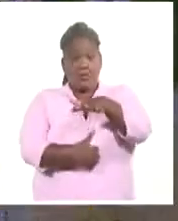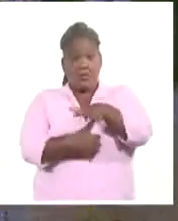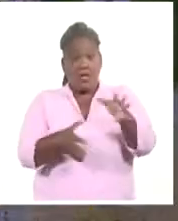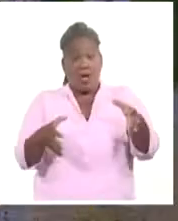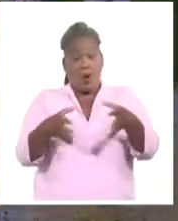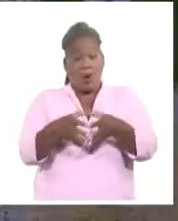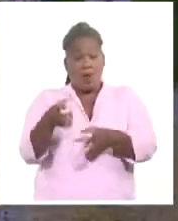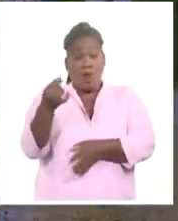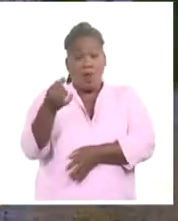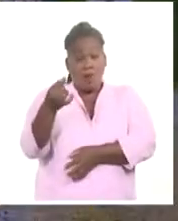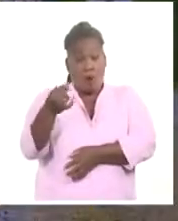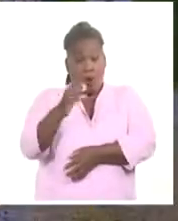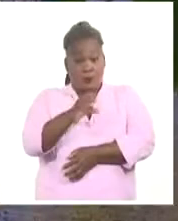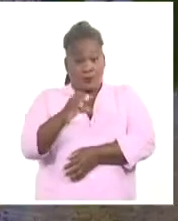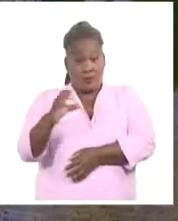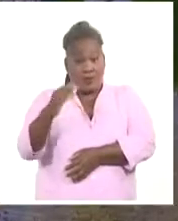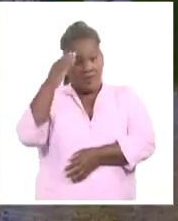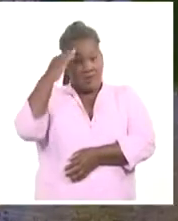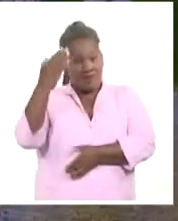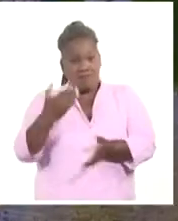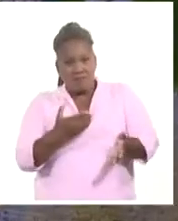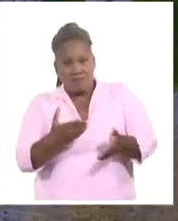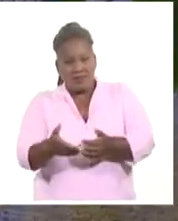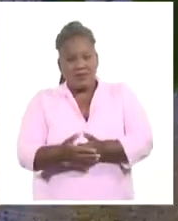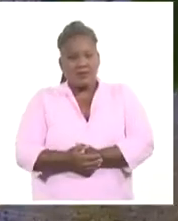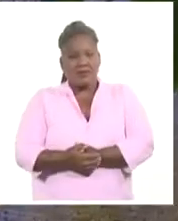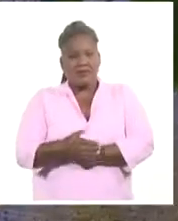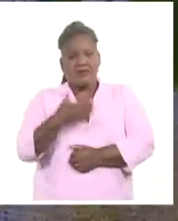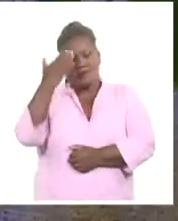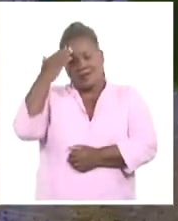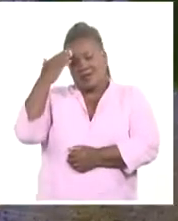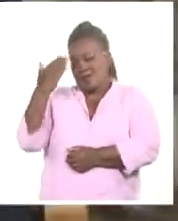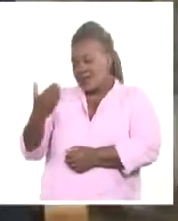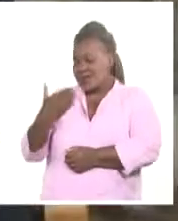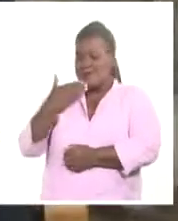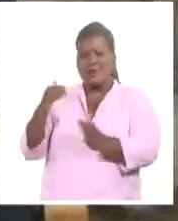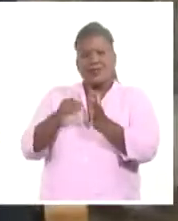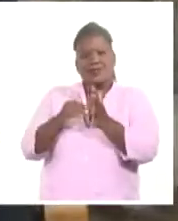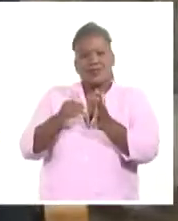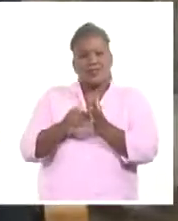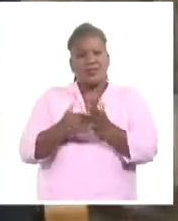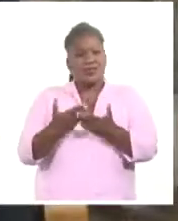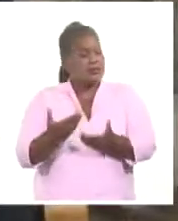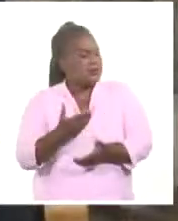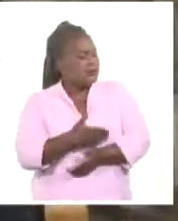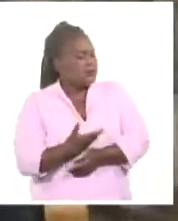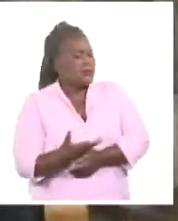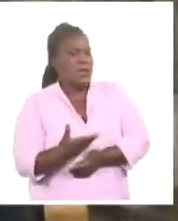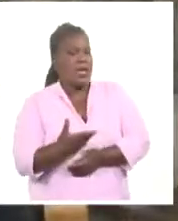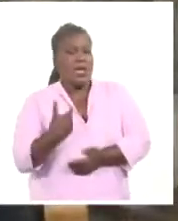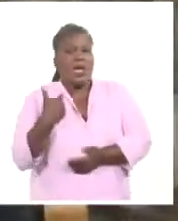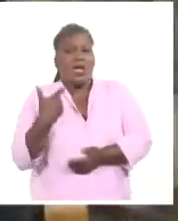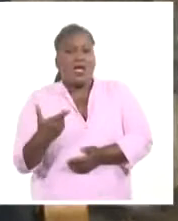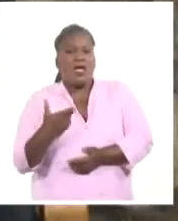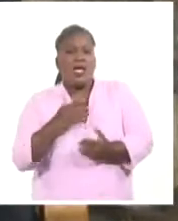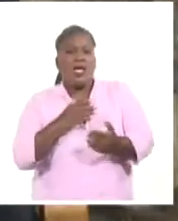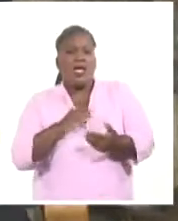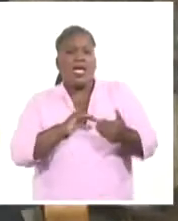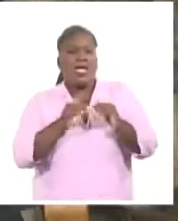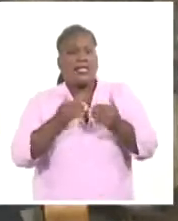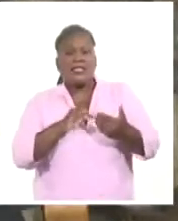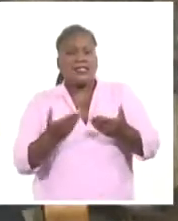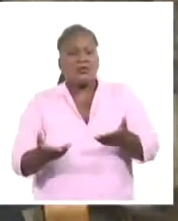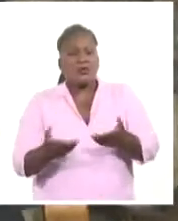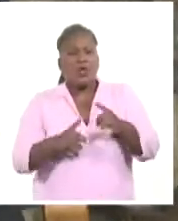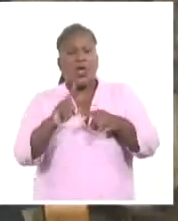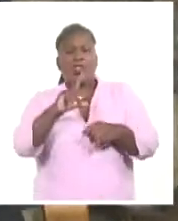Comisión Económica del Comité Central. Bienvenido al Noticiero. Muchas gracias, Talía. Buenas tardes. Carlos, ¿sobre qué aristas fundamentales han debatido